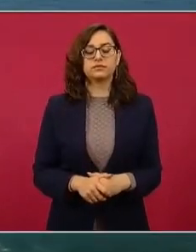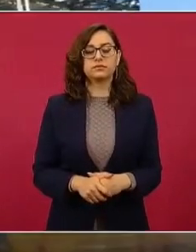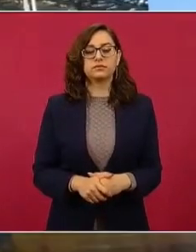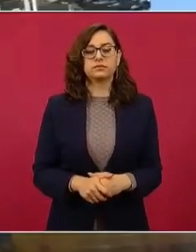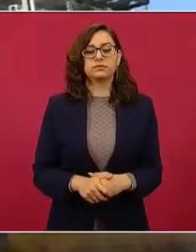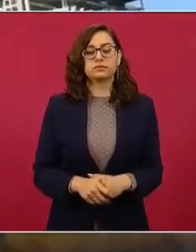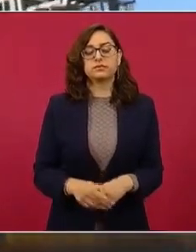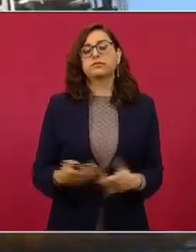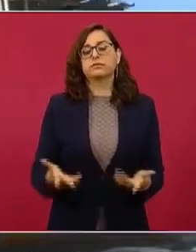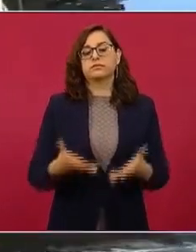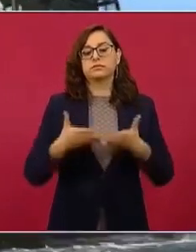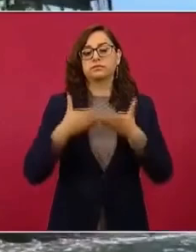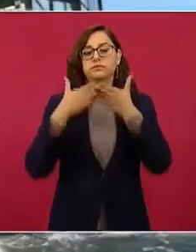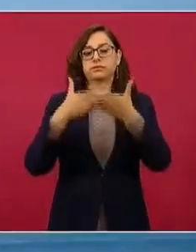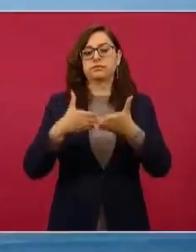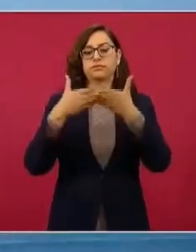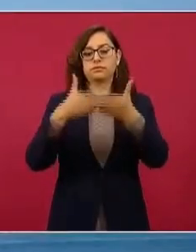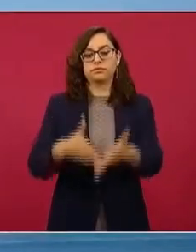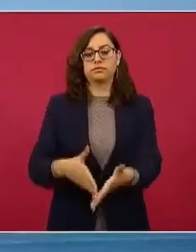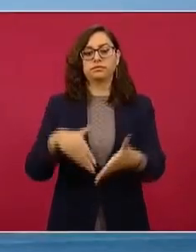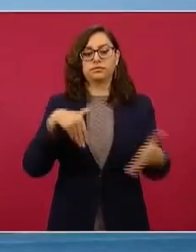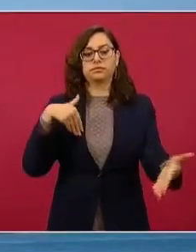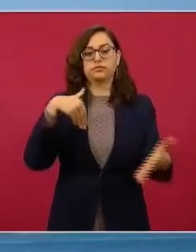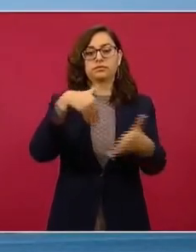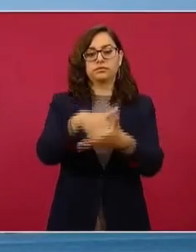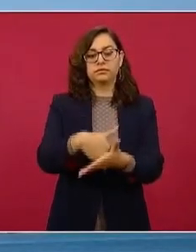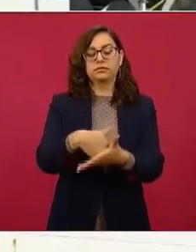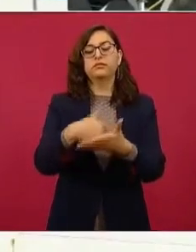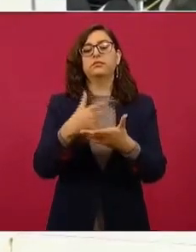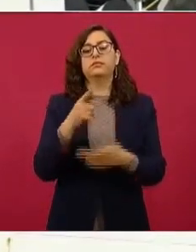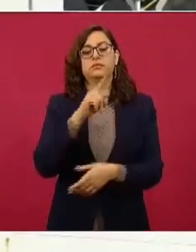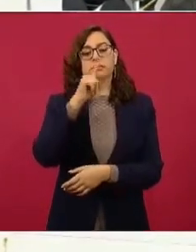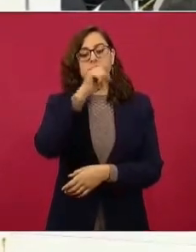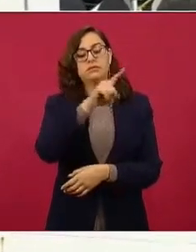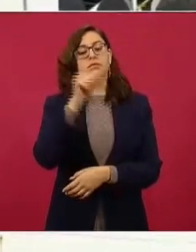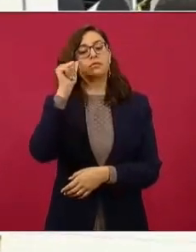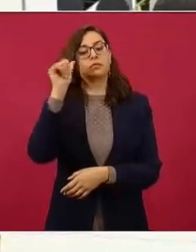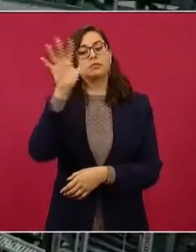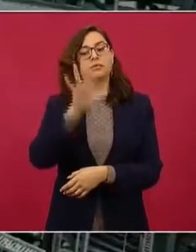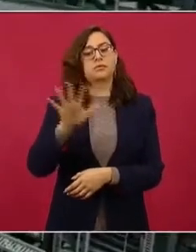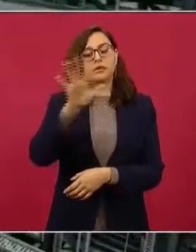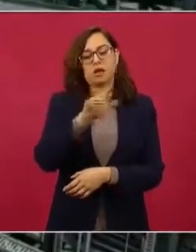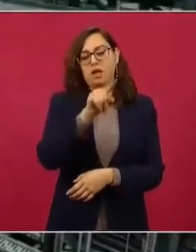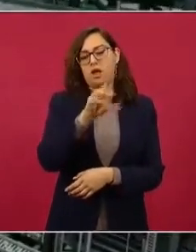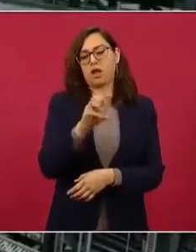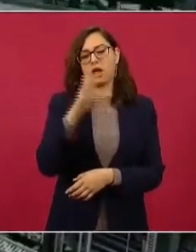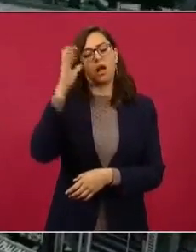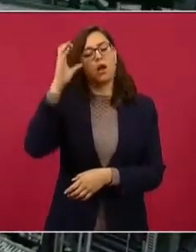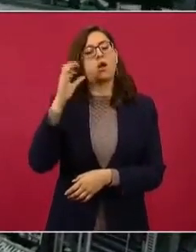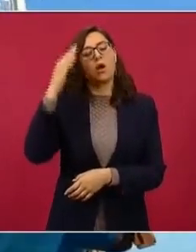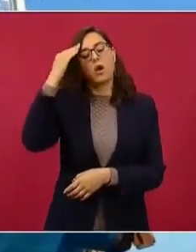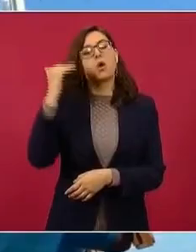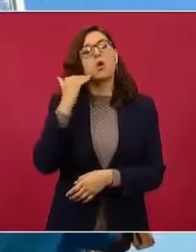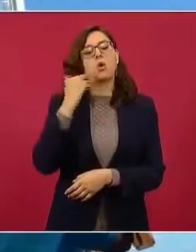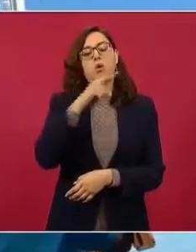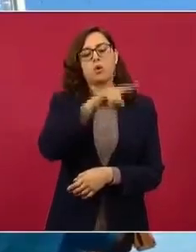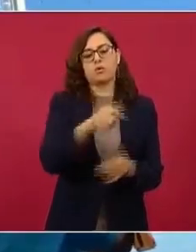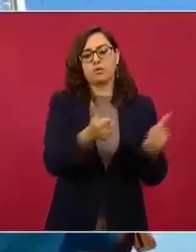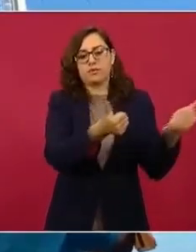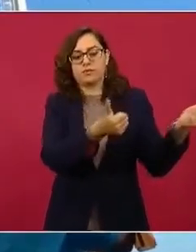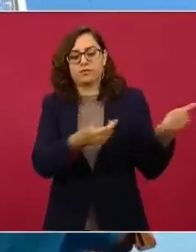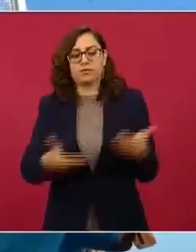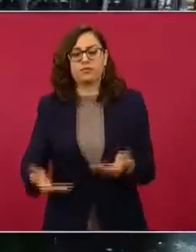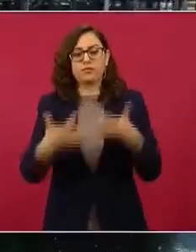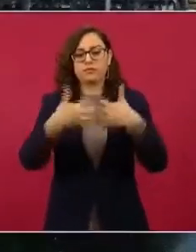puerto de Dos Bocas la embarcación CY Interocean 2 desde la República de Corea, con 6 módulos que se instalarán en las plantas químicas de la